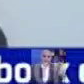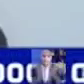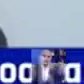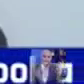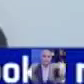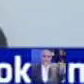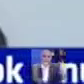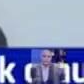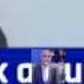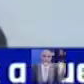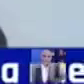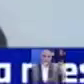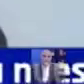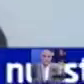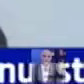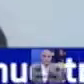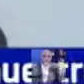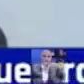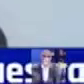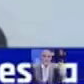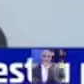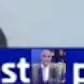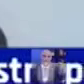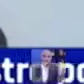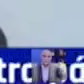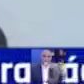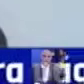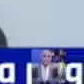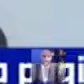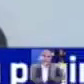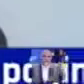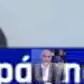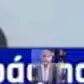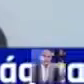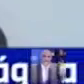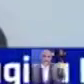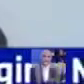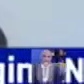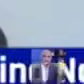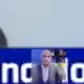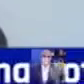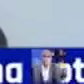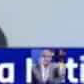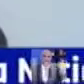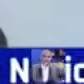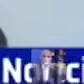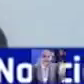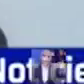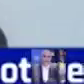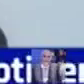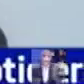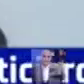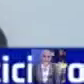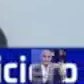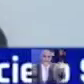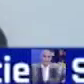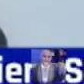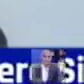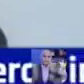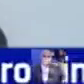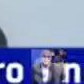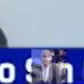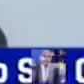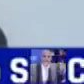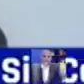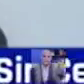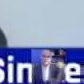su patrocinador, que es Roberto Madrazo, y bueno, pues él tiene que hacer exactamente lo que le dicen, y